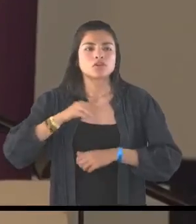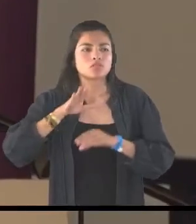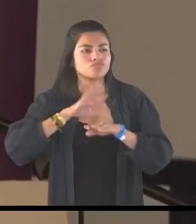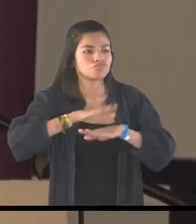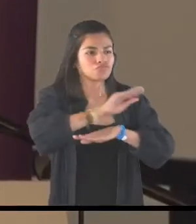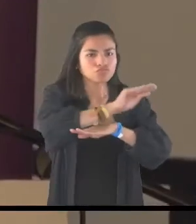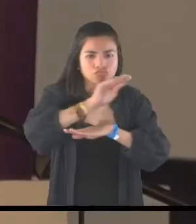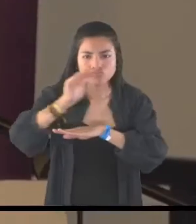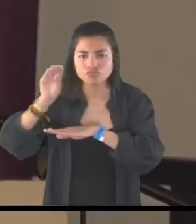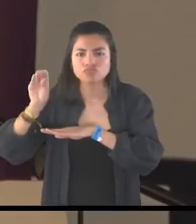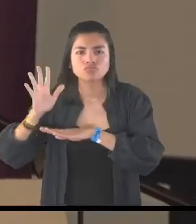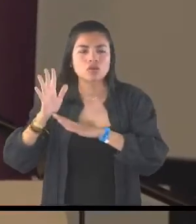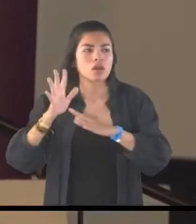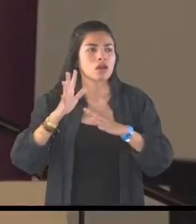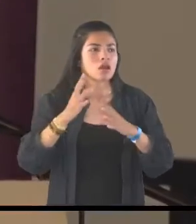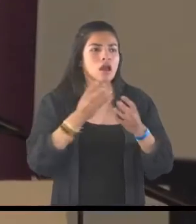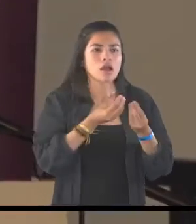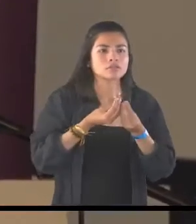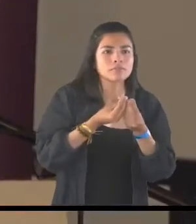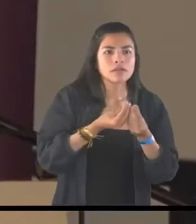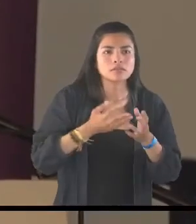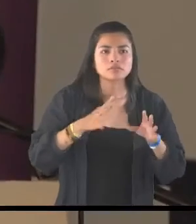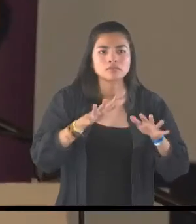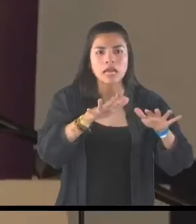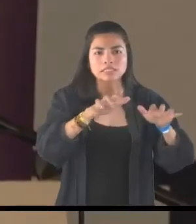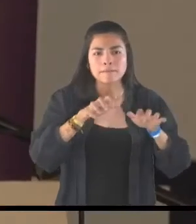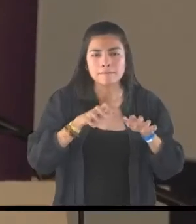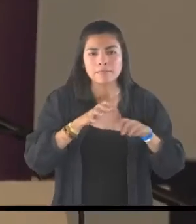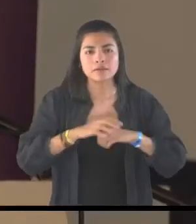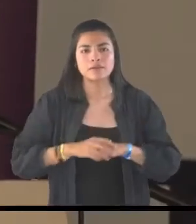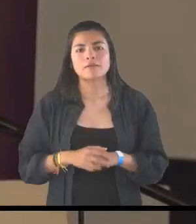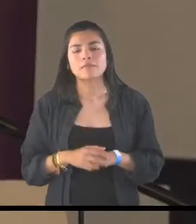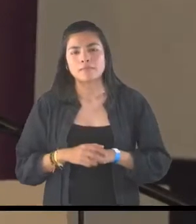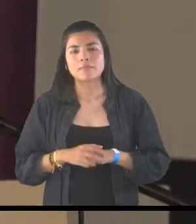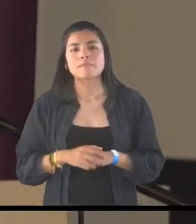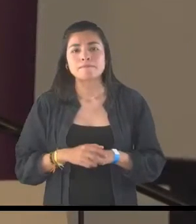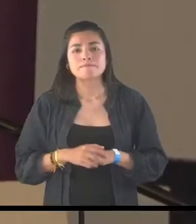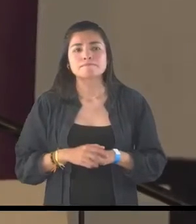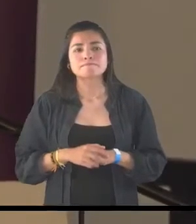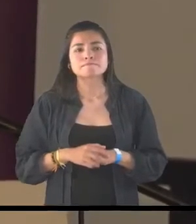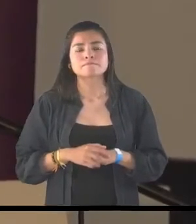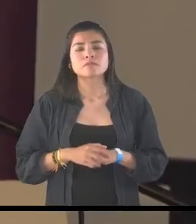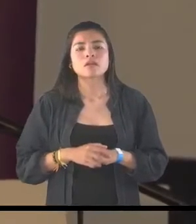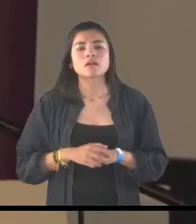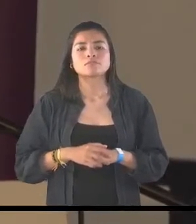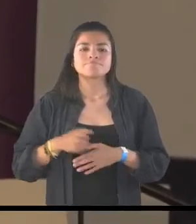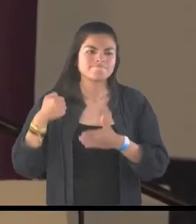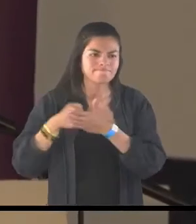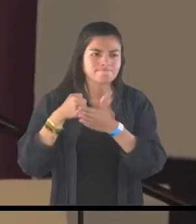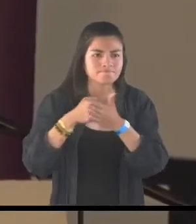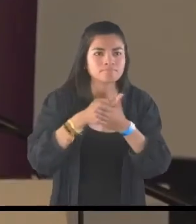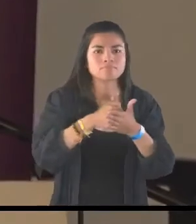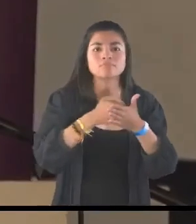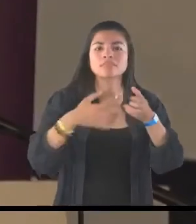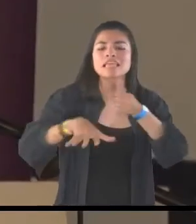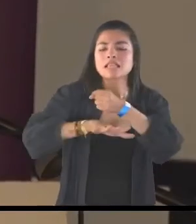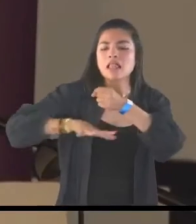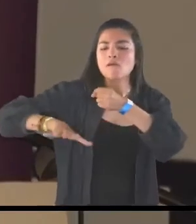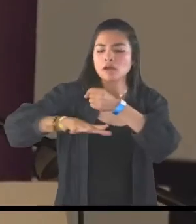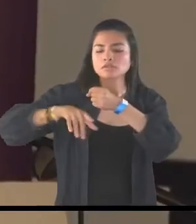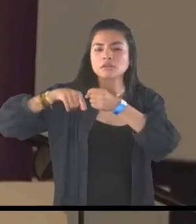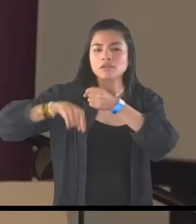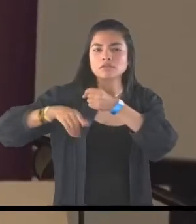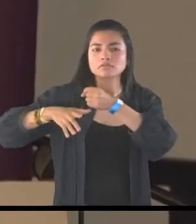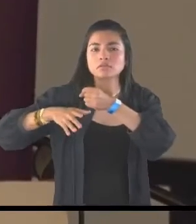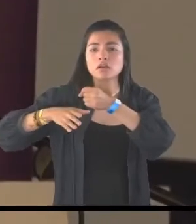asambleas, hacer que las cosas sucedan desde la base, porque si